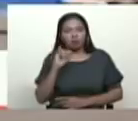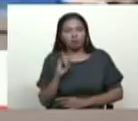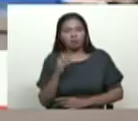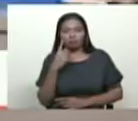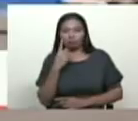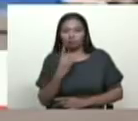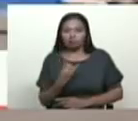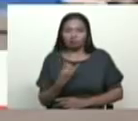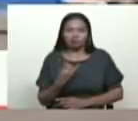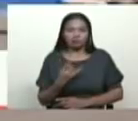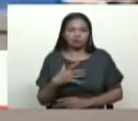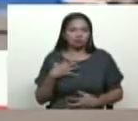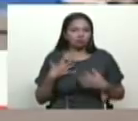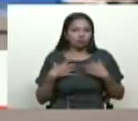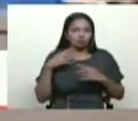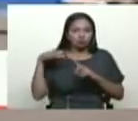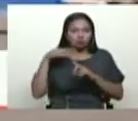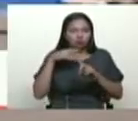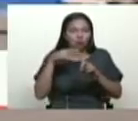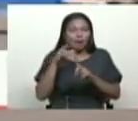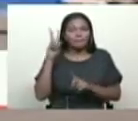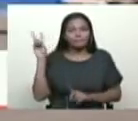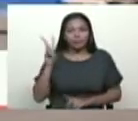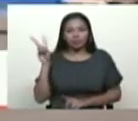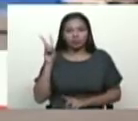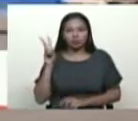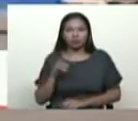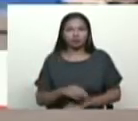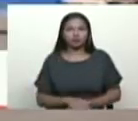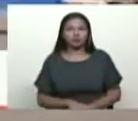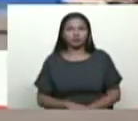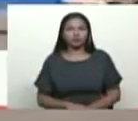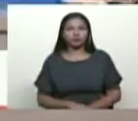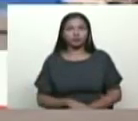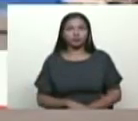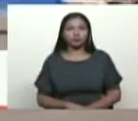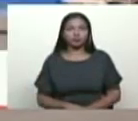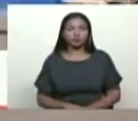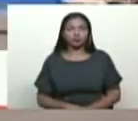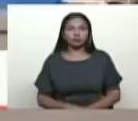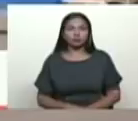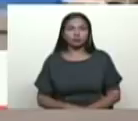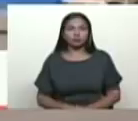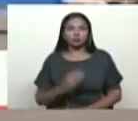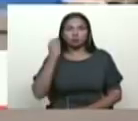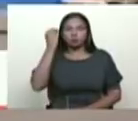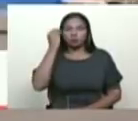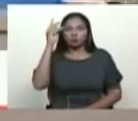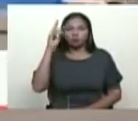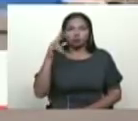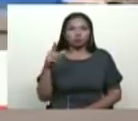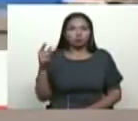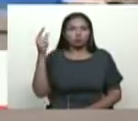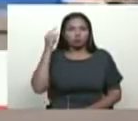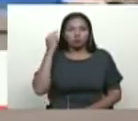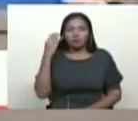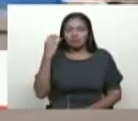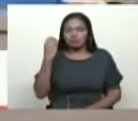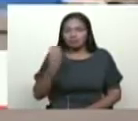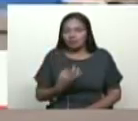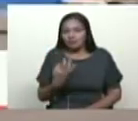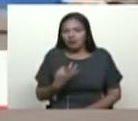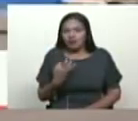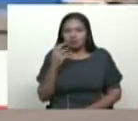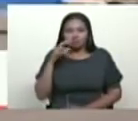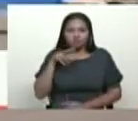obsesión fatal contra Venezuela. Es una obsesión, es una verdadera